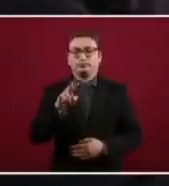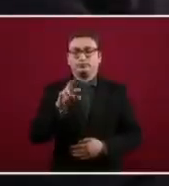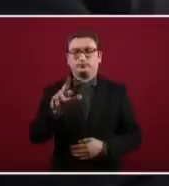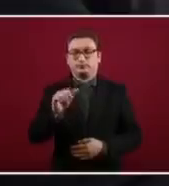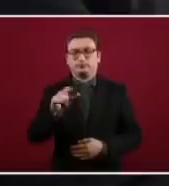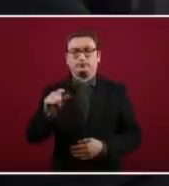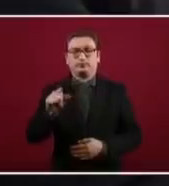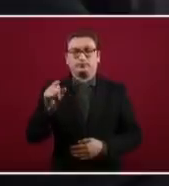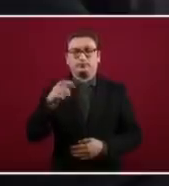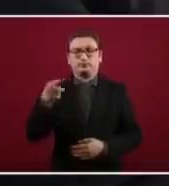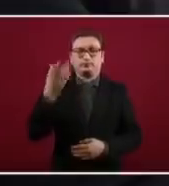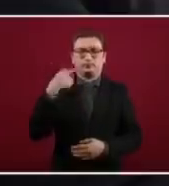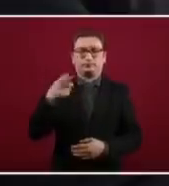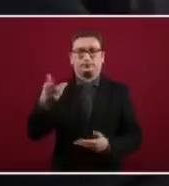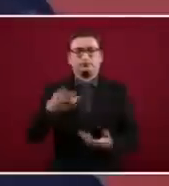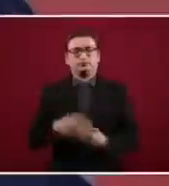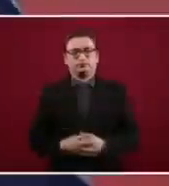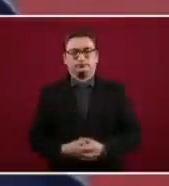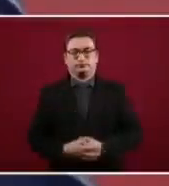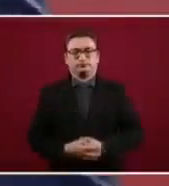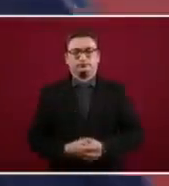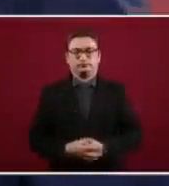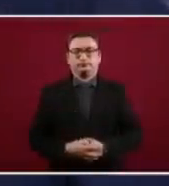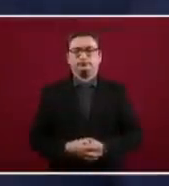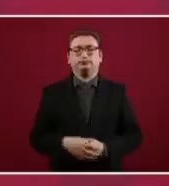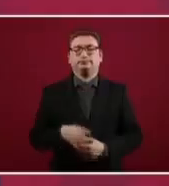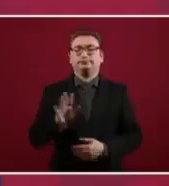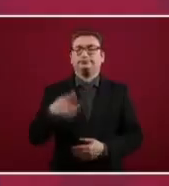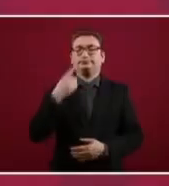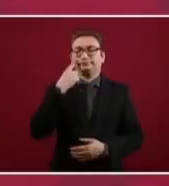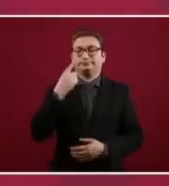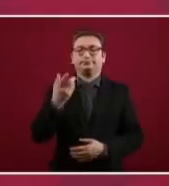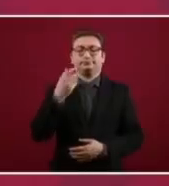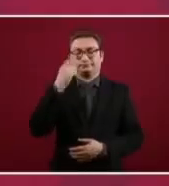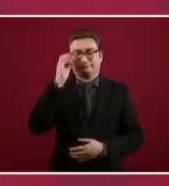arengas que hizo mire